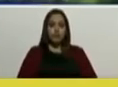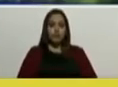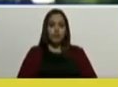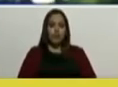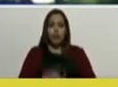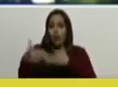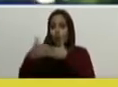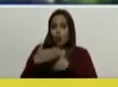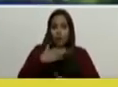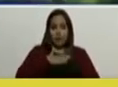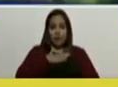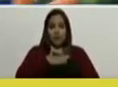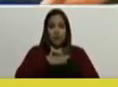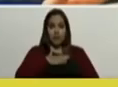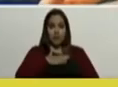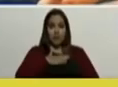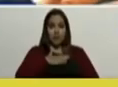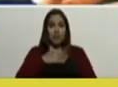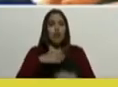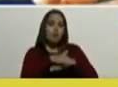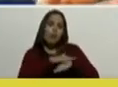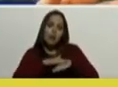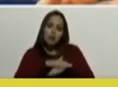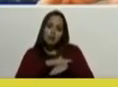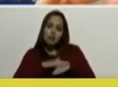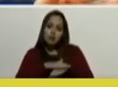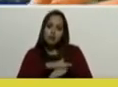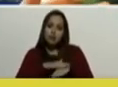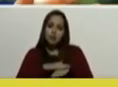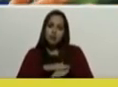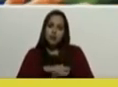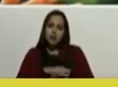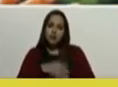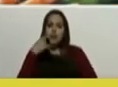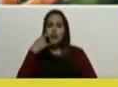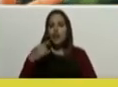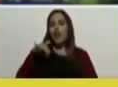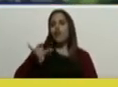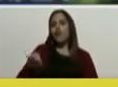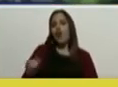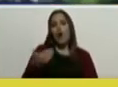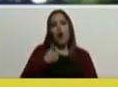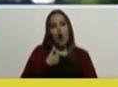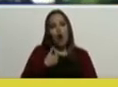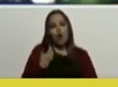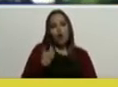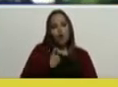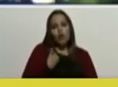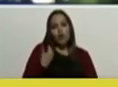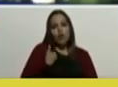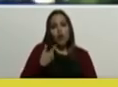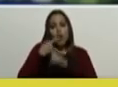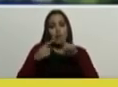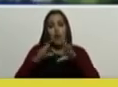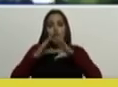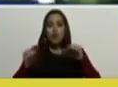Contra mí, me perdonan el yoísmo, se vino todo el poder